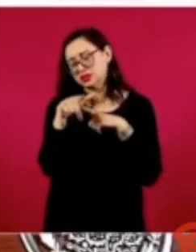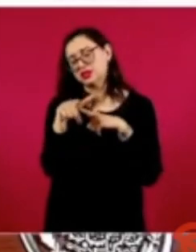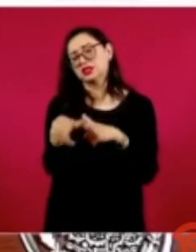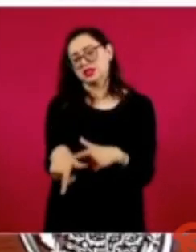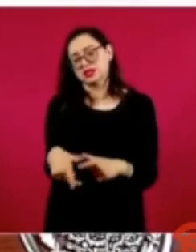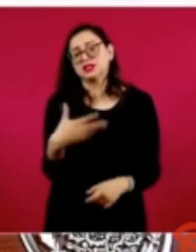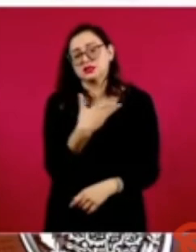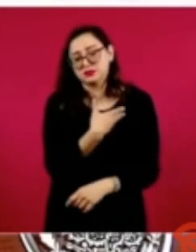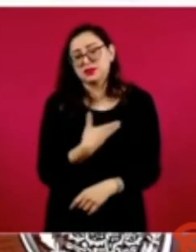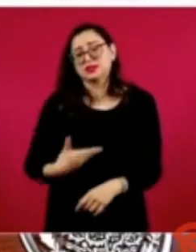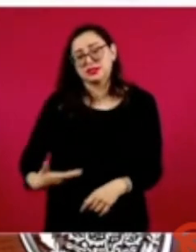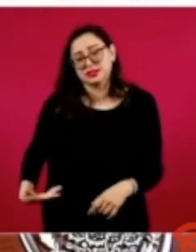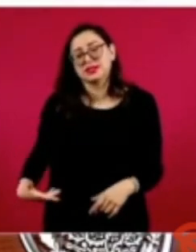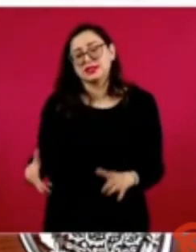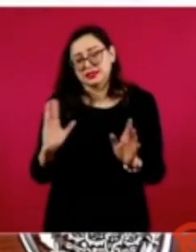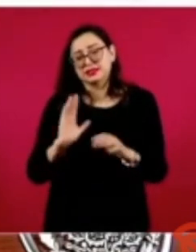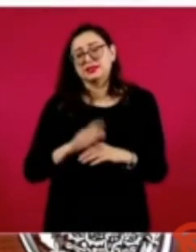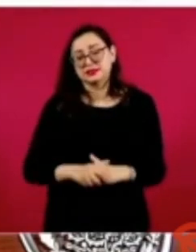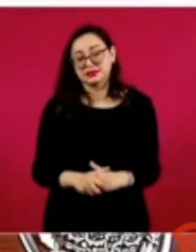Y así lo decía.